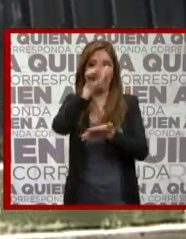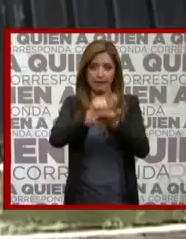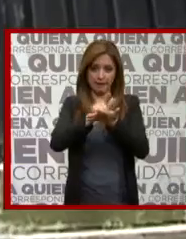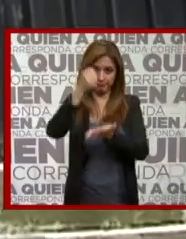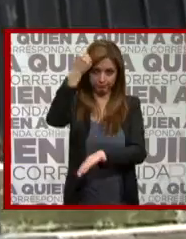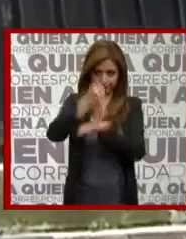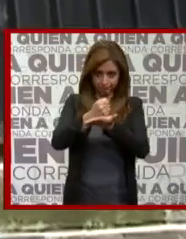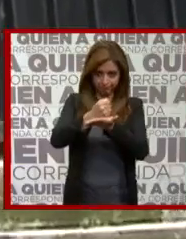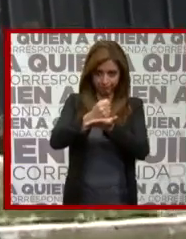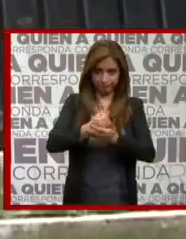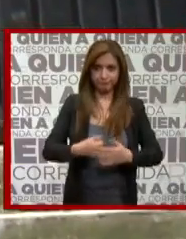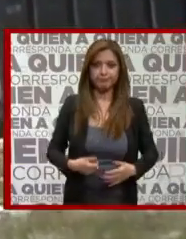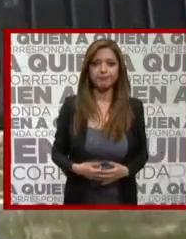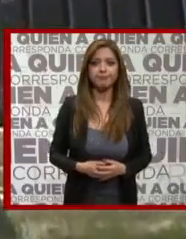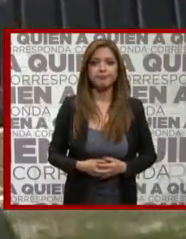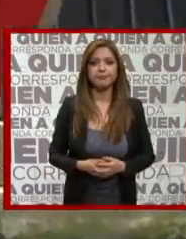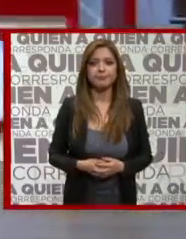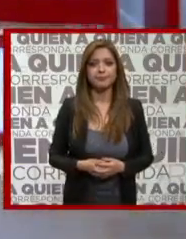quien corresponda.